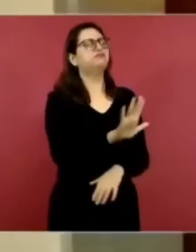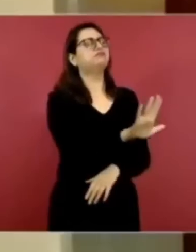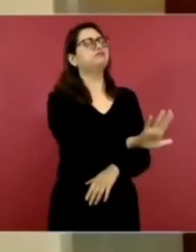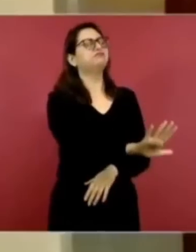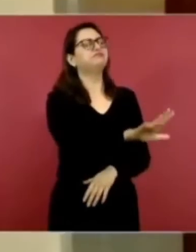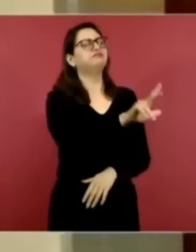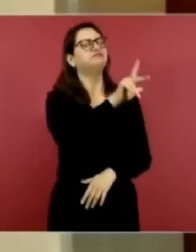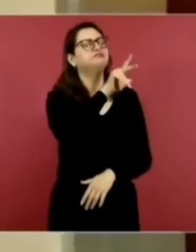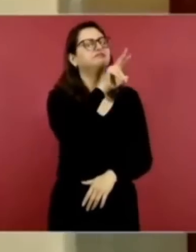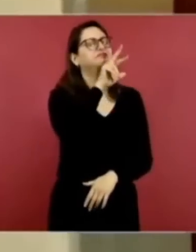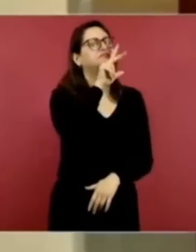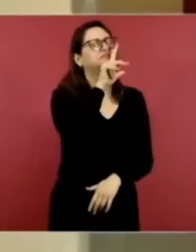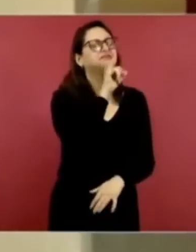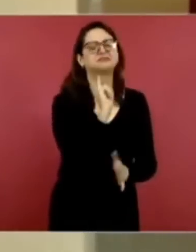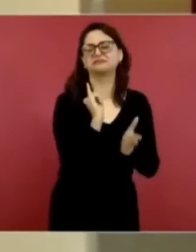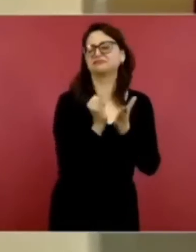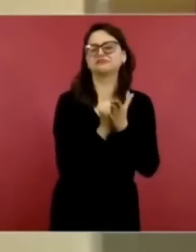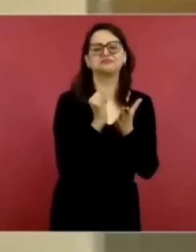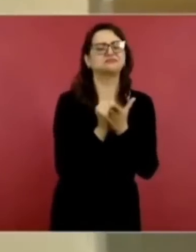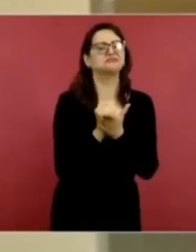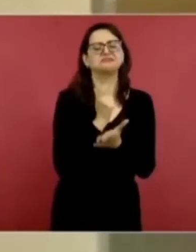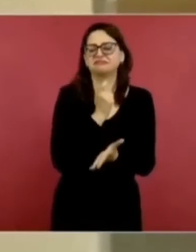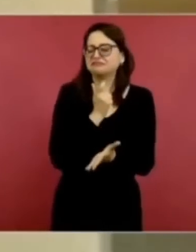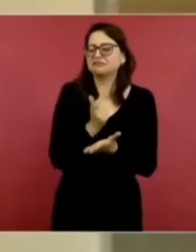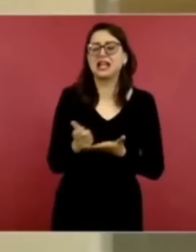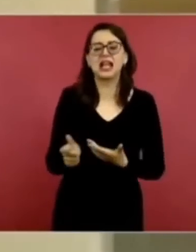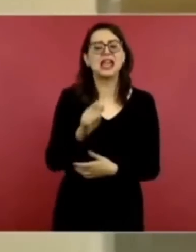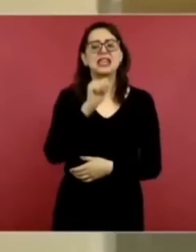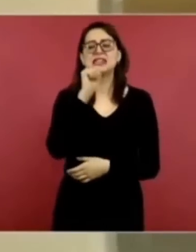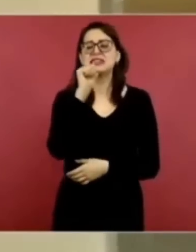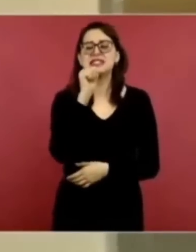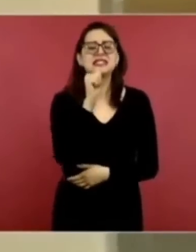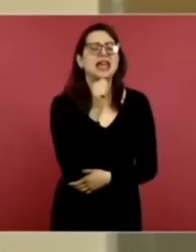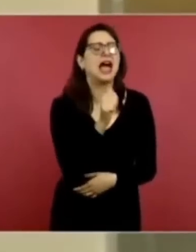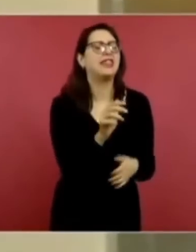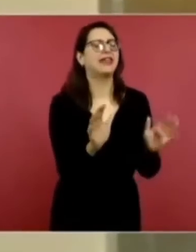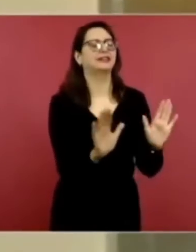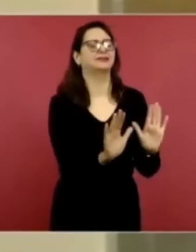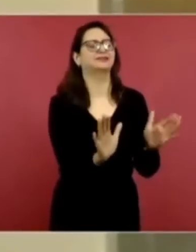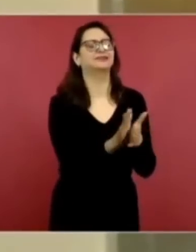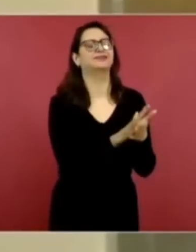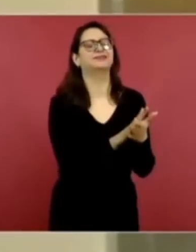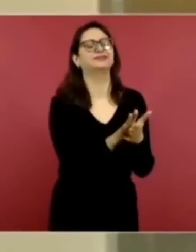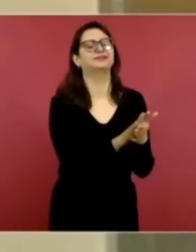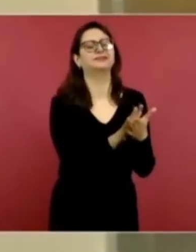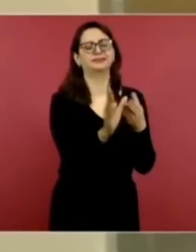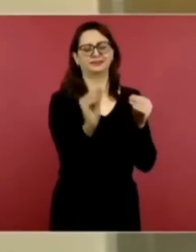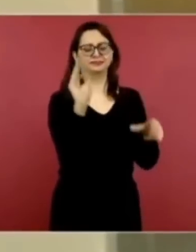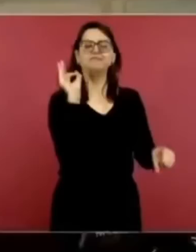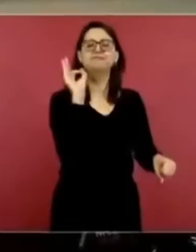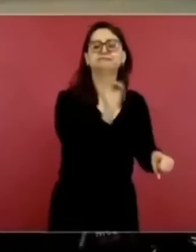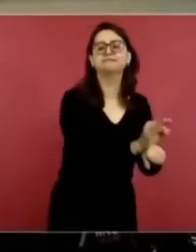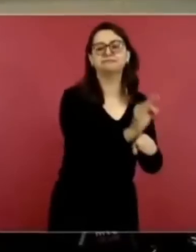diferir el pago de impuestos hasta por el 100% de sus contribuciones.